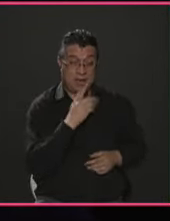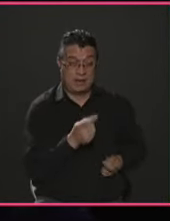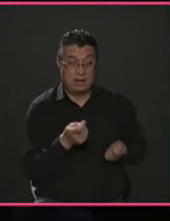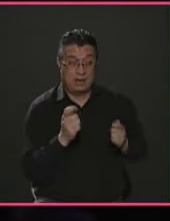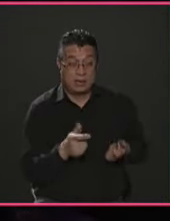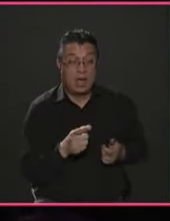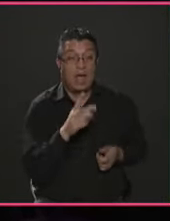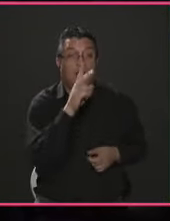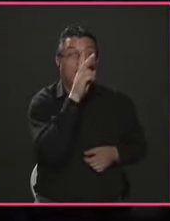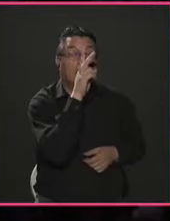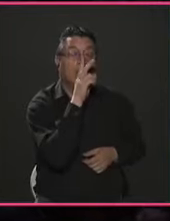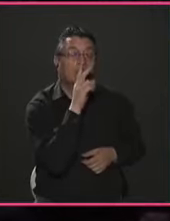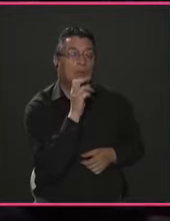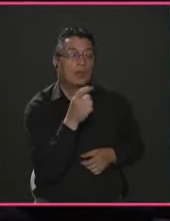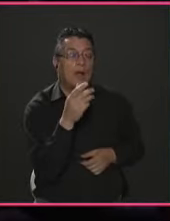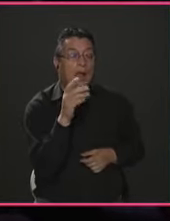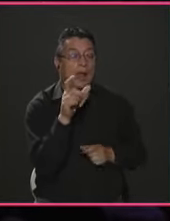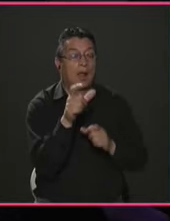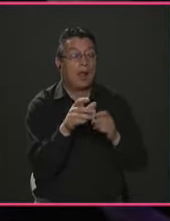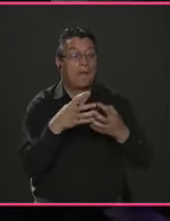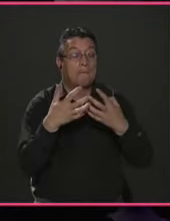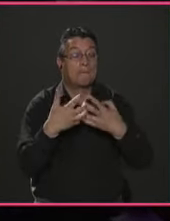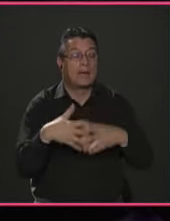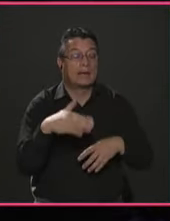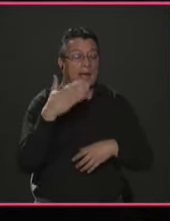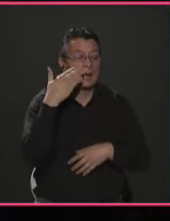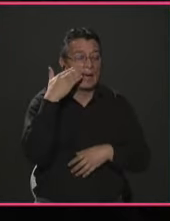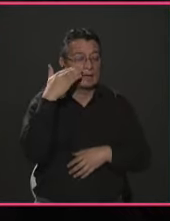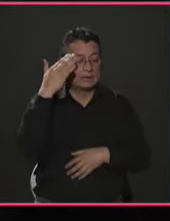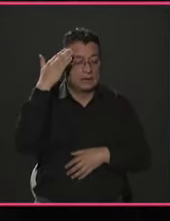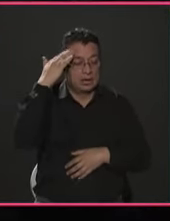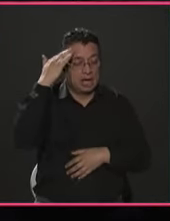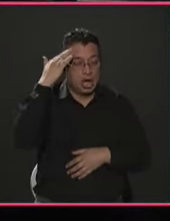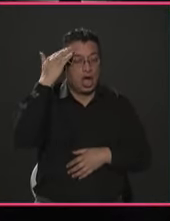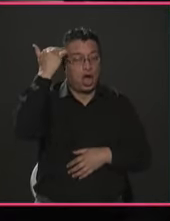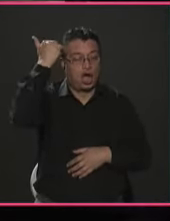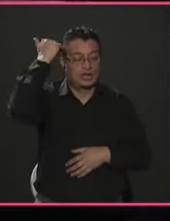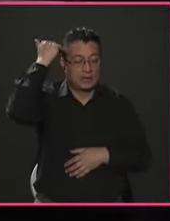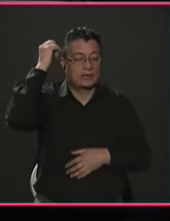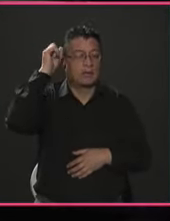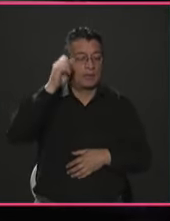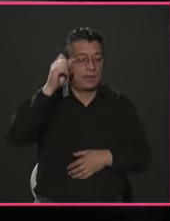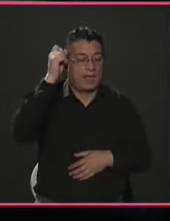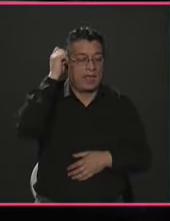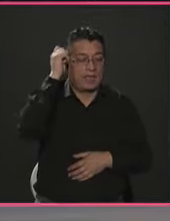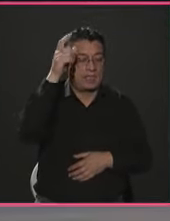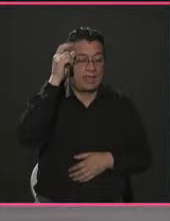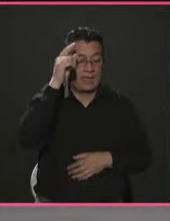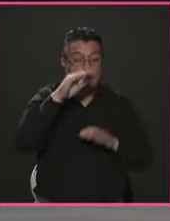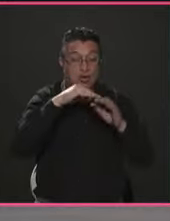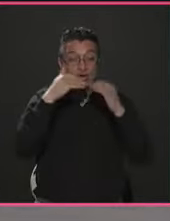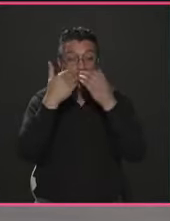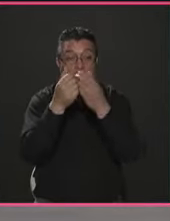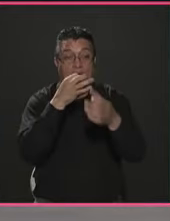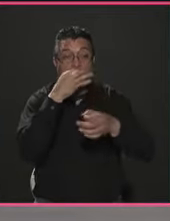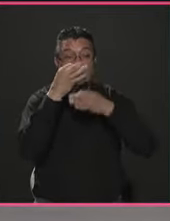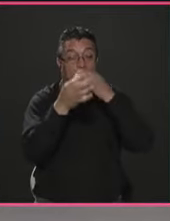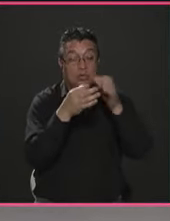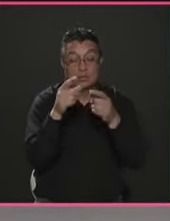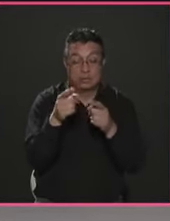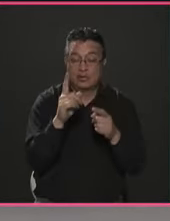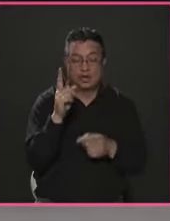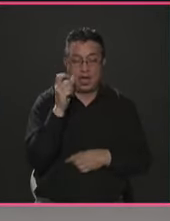casi luce que la máquina está siendo consciente que casi luce que la máquina está entendiendo Pero si ustedes se dan cuenta en todo lo que dije la máquina no está